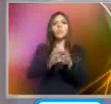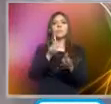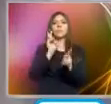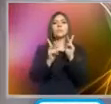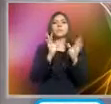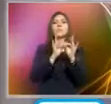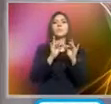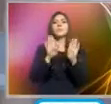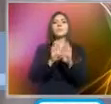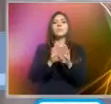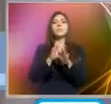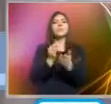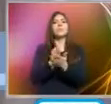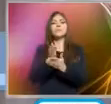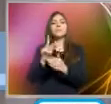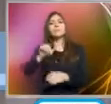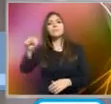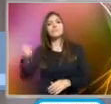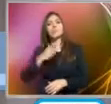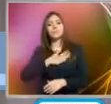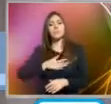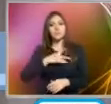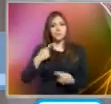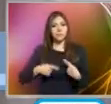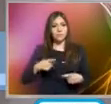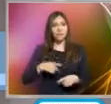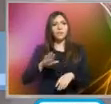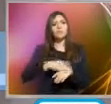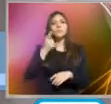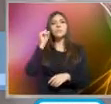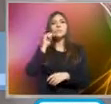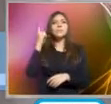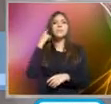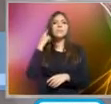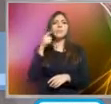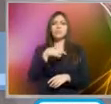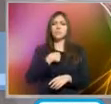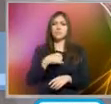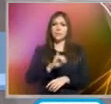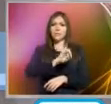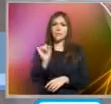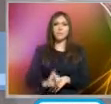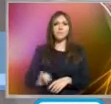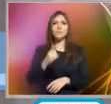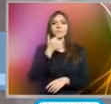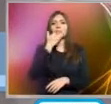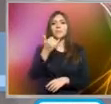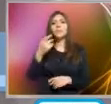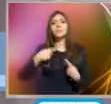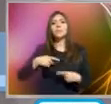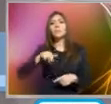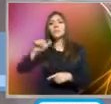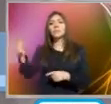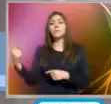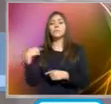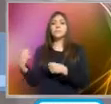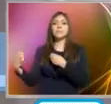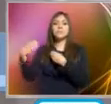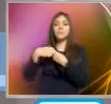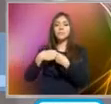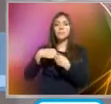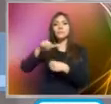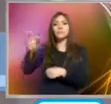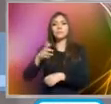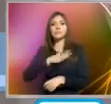Porque de repente es muy sonado, mucha gente es, yo nunca perdonaría una infidelidad. Sí. La bronca está